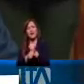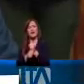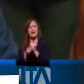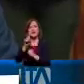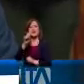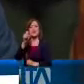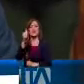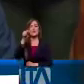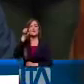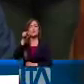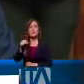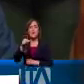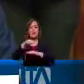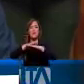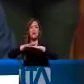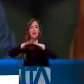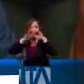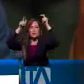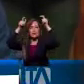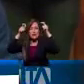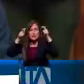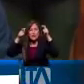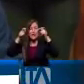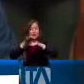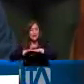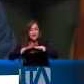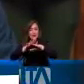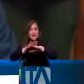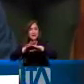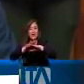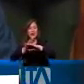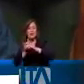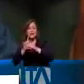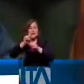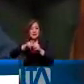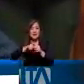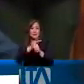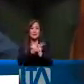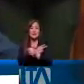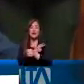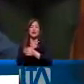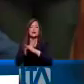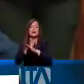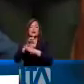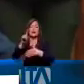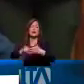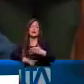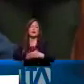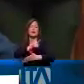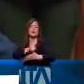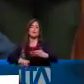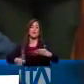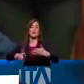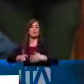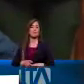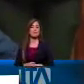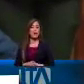110.000 bachilleres no ingresen a la universidad? Este